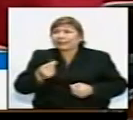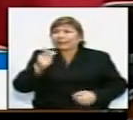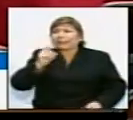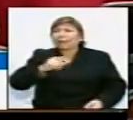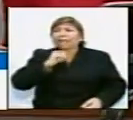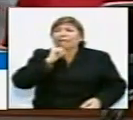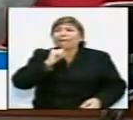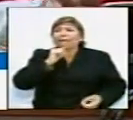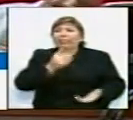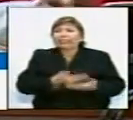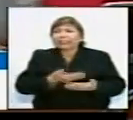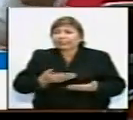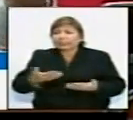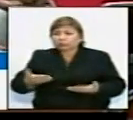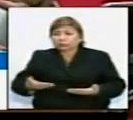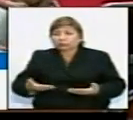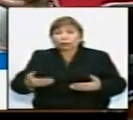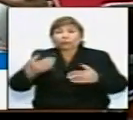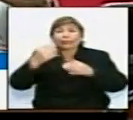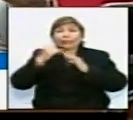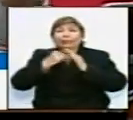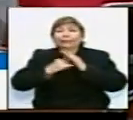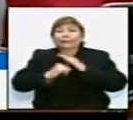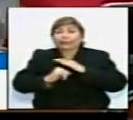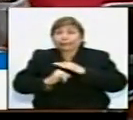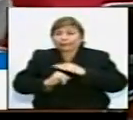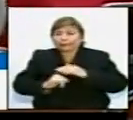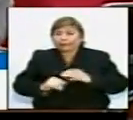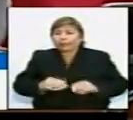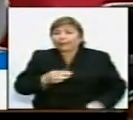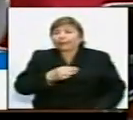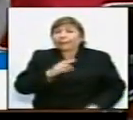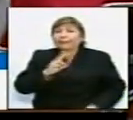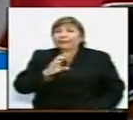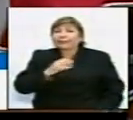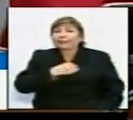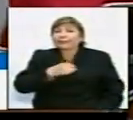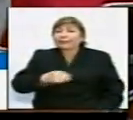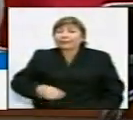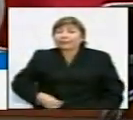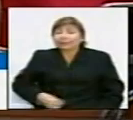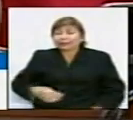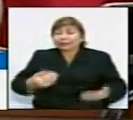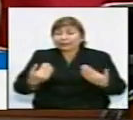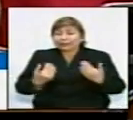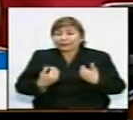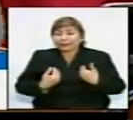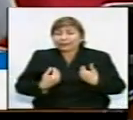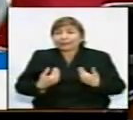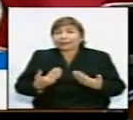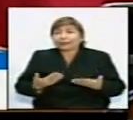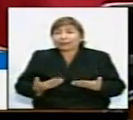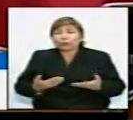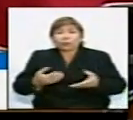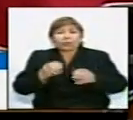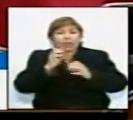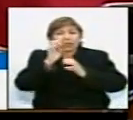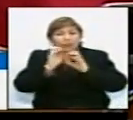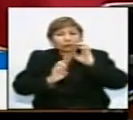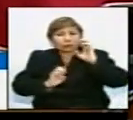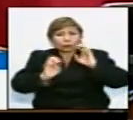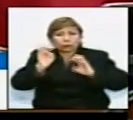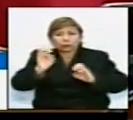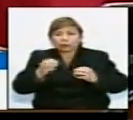falta de instrumentos de seguimiento interno. El Viceministerio tiene que tener una estructura que